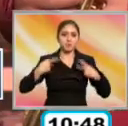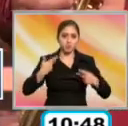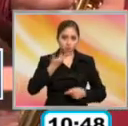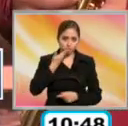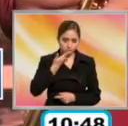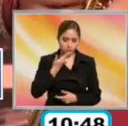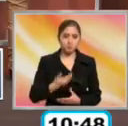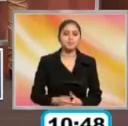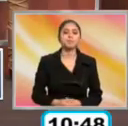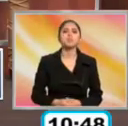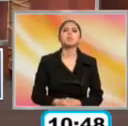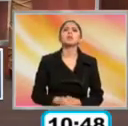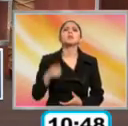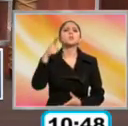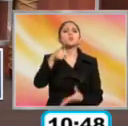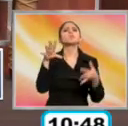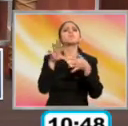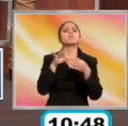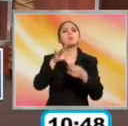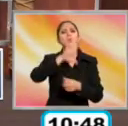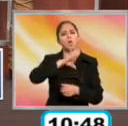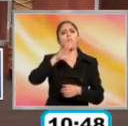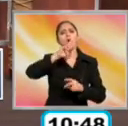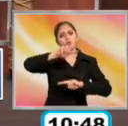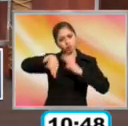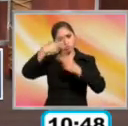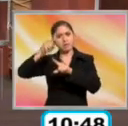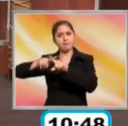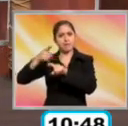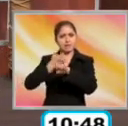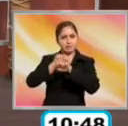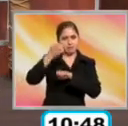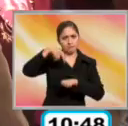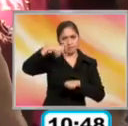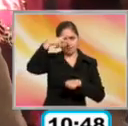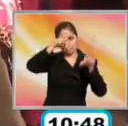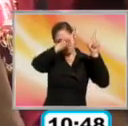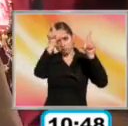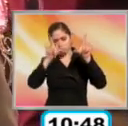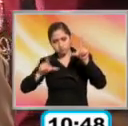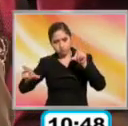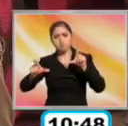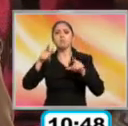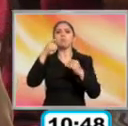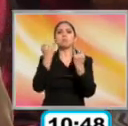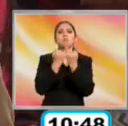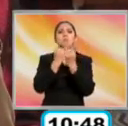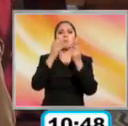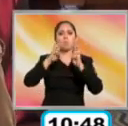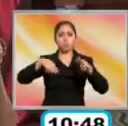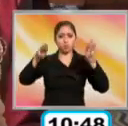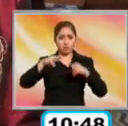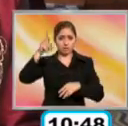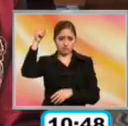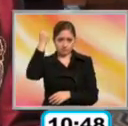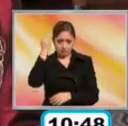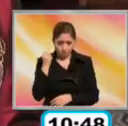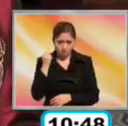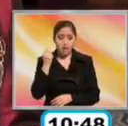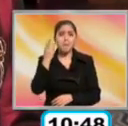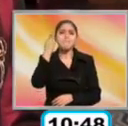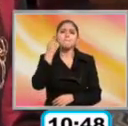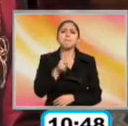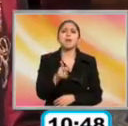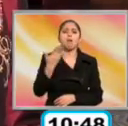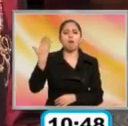andado por diferentes partes de la República Mexicana con tu música, de la música sinaloense, pero comentábamos